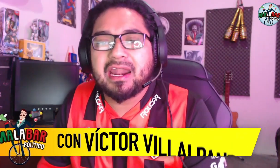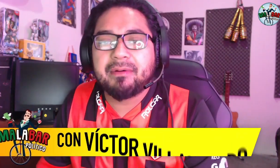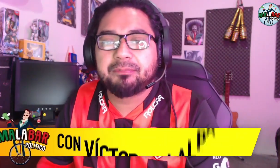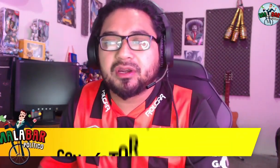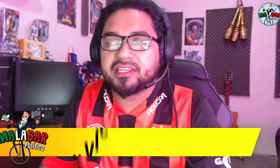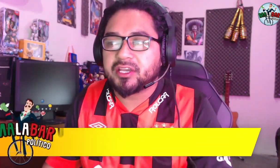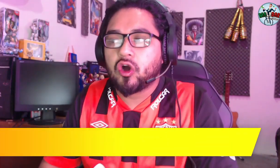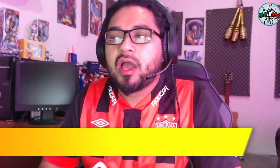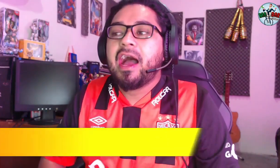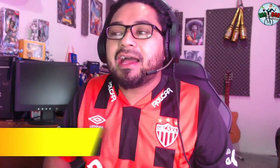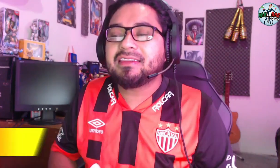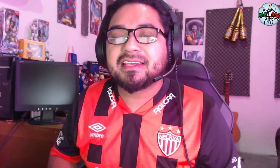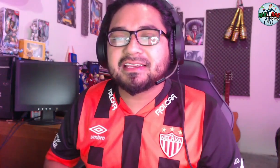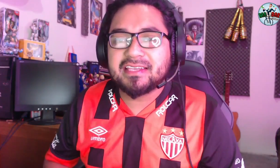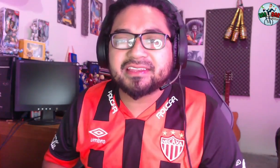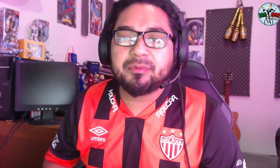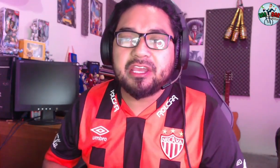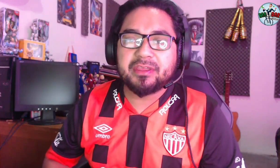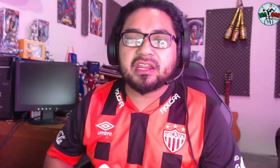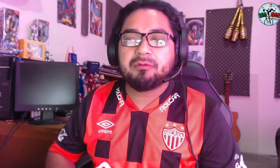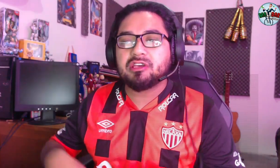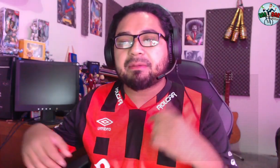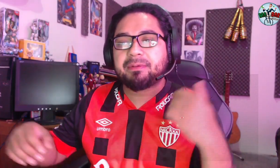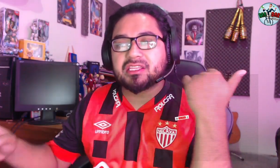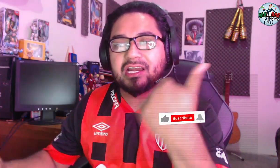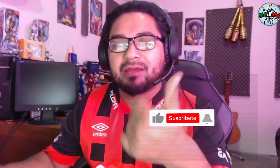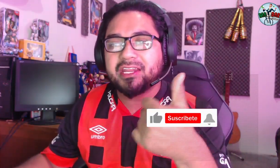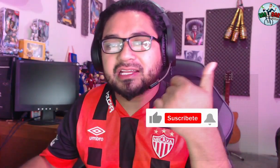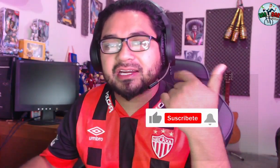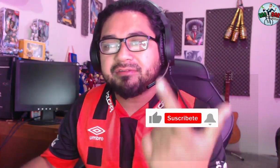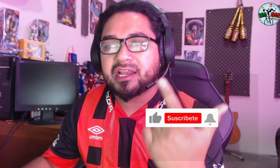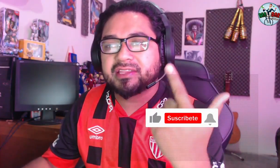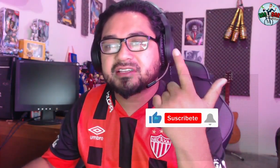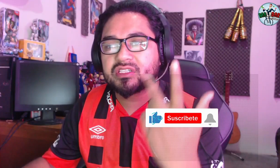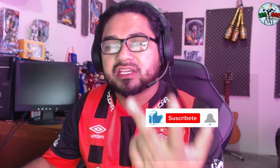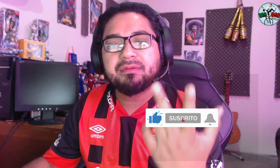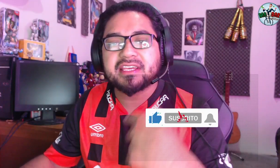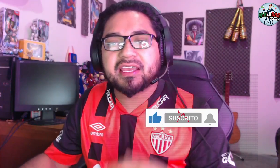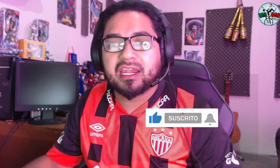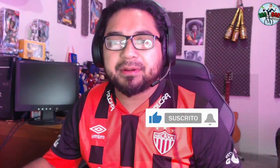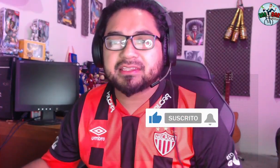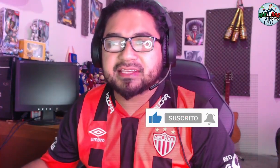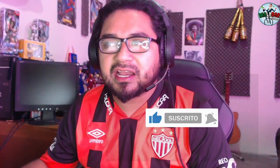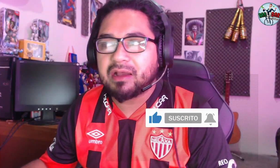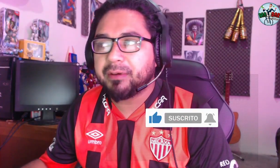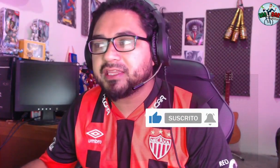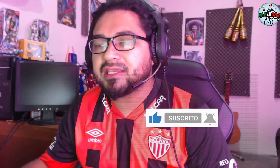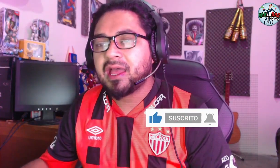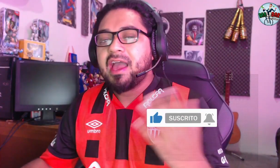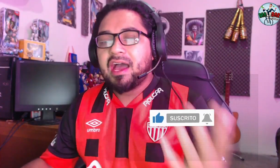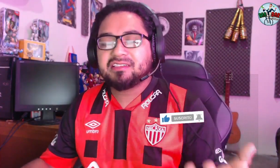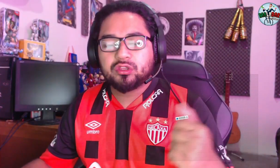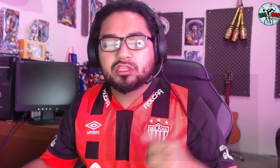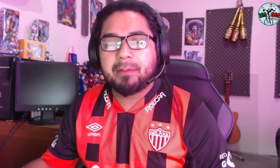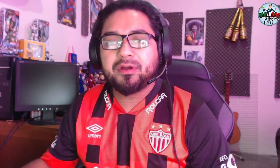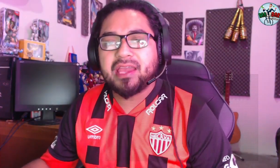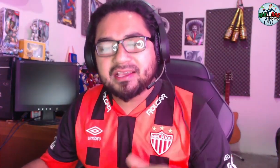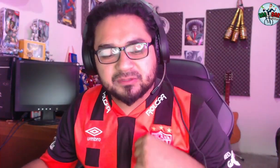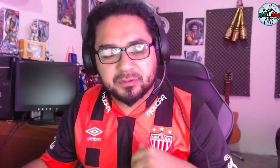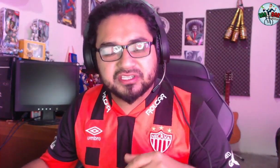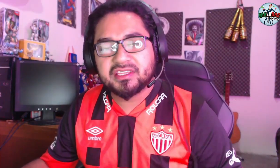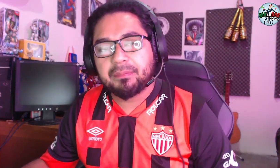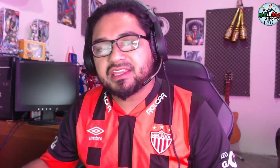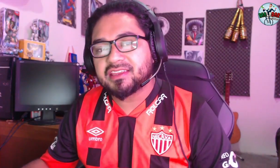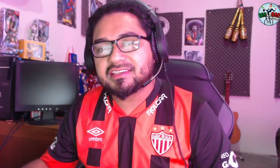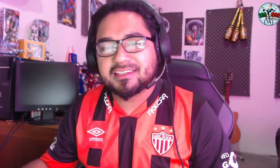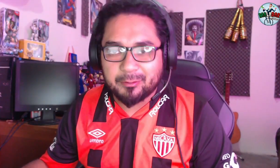través de malabar político antes de iniciar te voy a pedir que vives apretando la manita arriba que te suscribas y que le prestes a la campanita así youtube apoya a